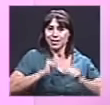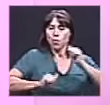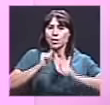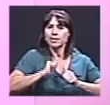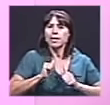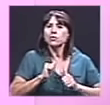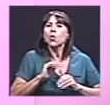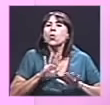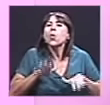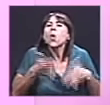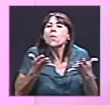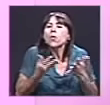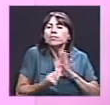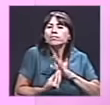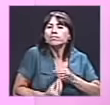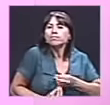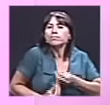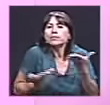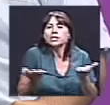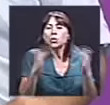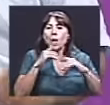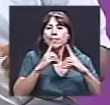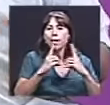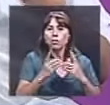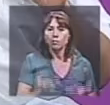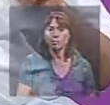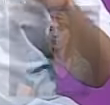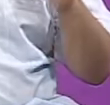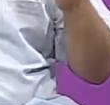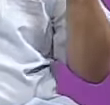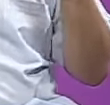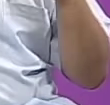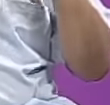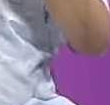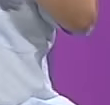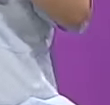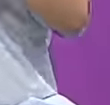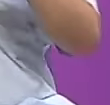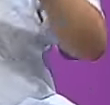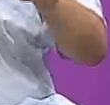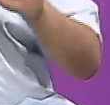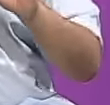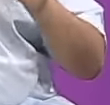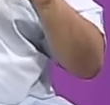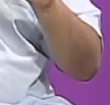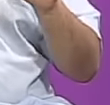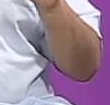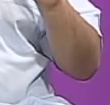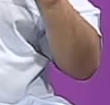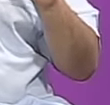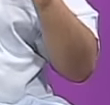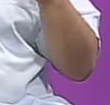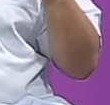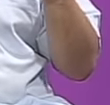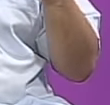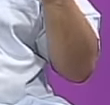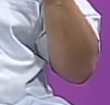sin tener necesariamente ese diálogo? Se puede, depende.